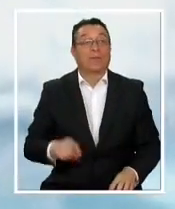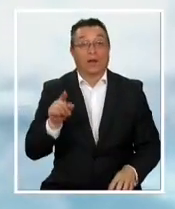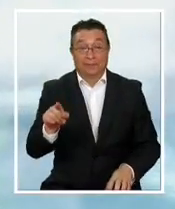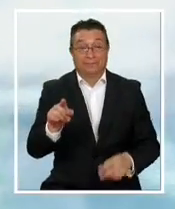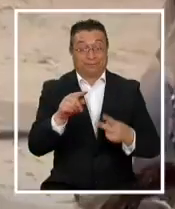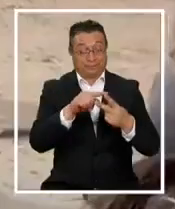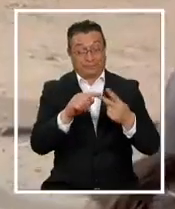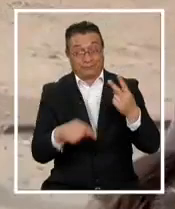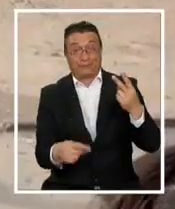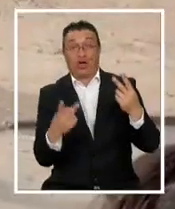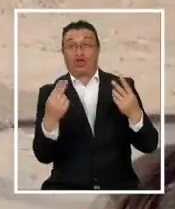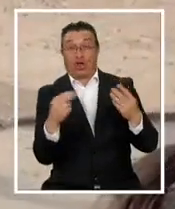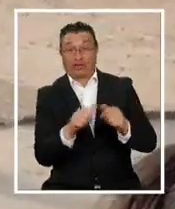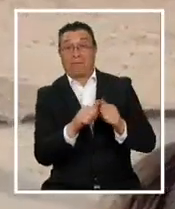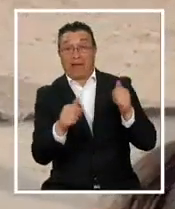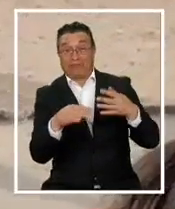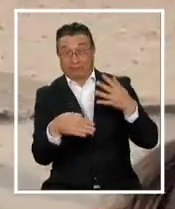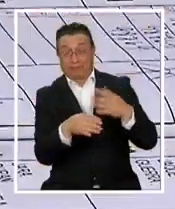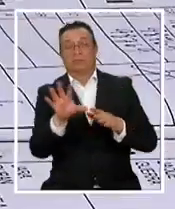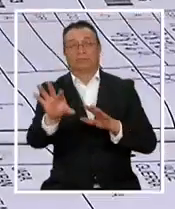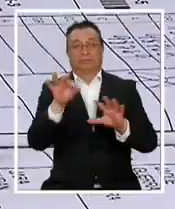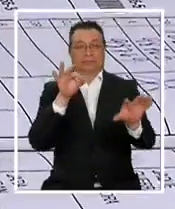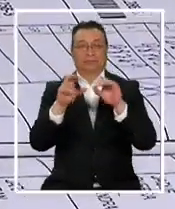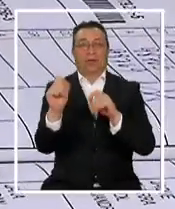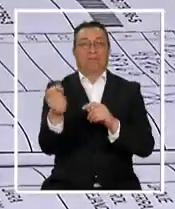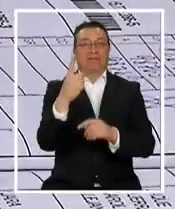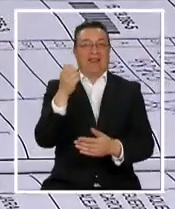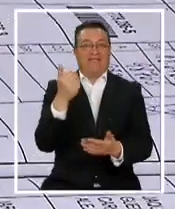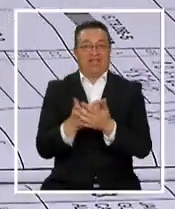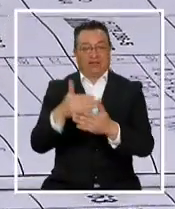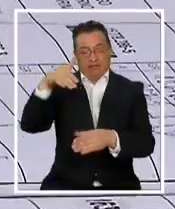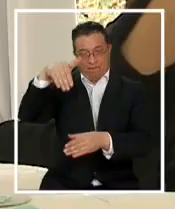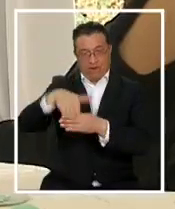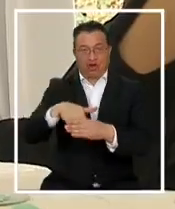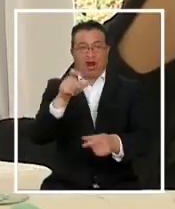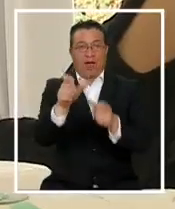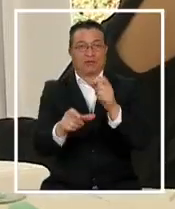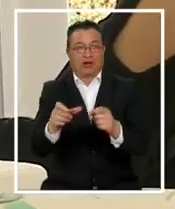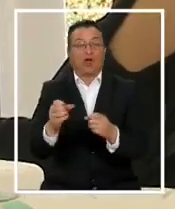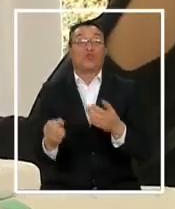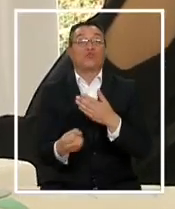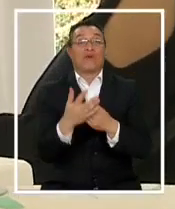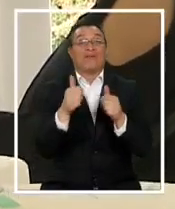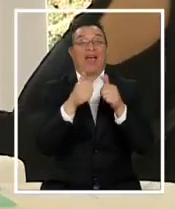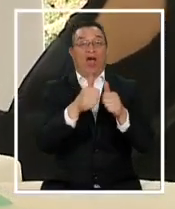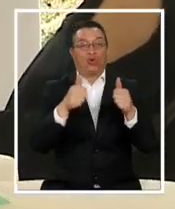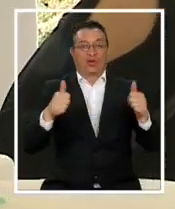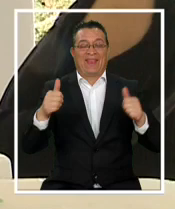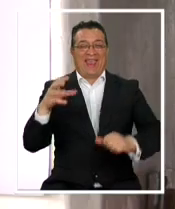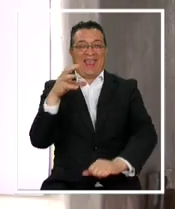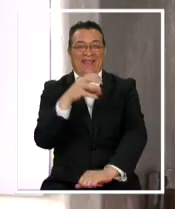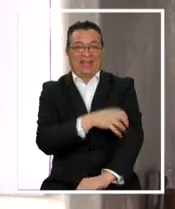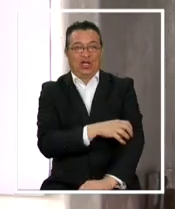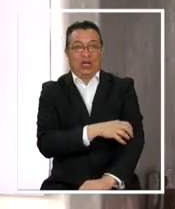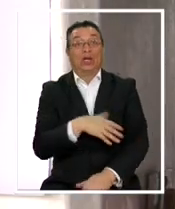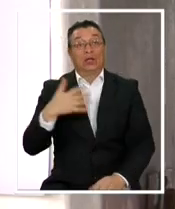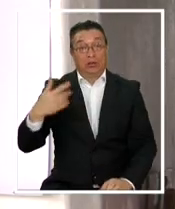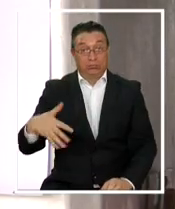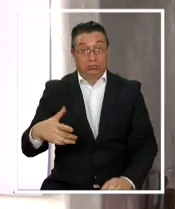12 figuras en todo el país serán elegidos por primera vez con voto popular, como las nuevas autoridades regionales.